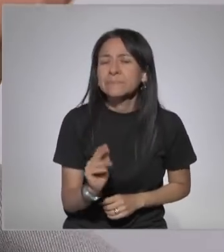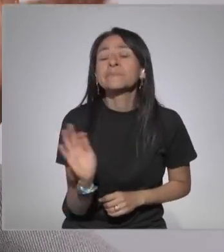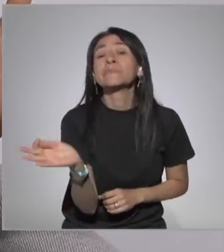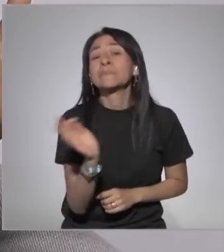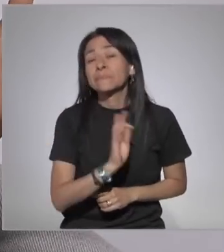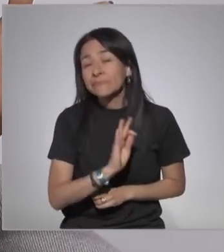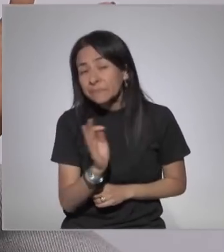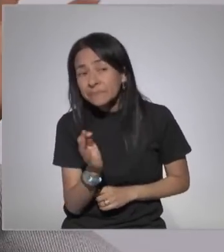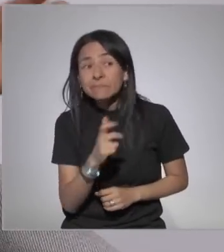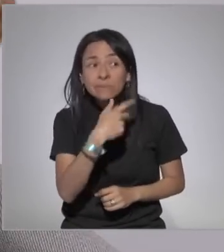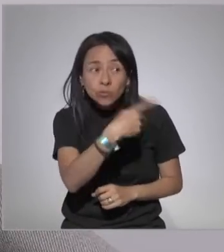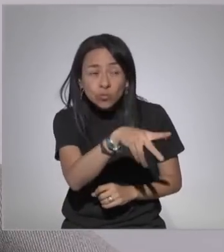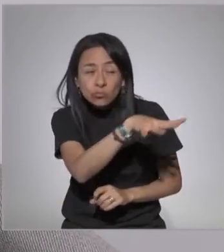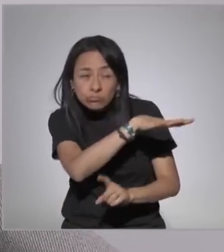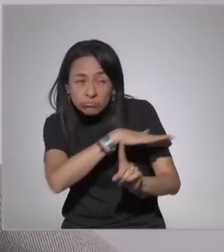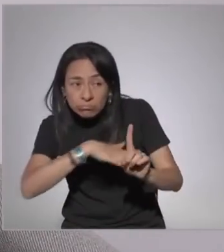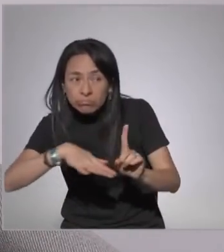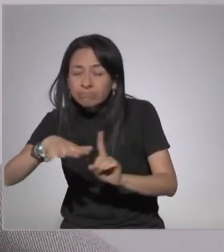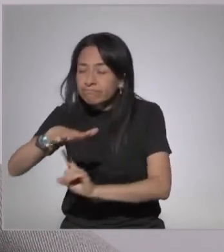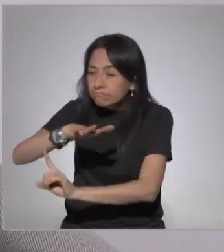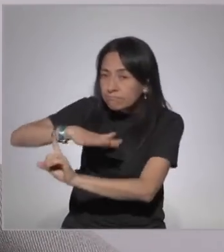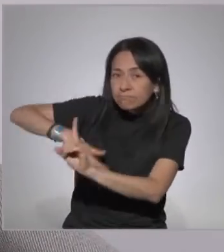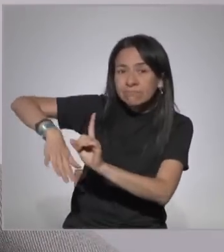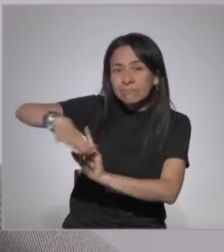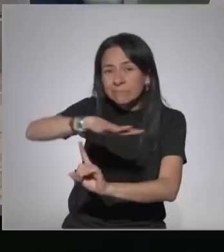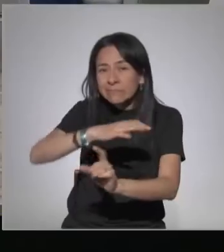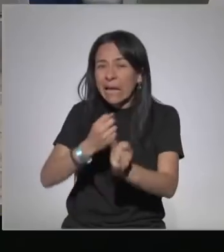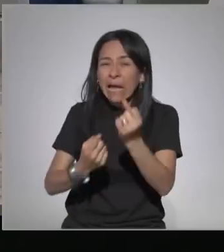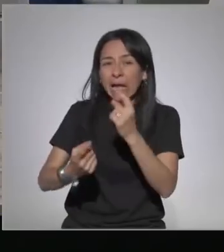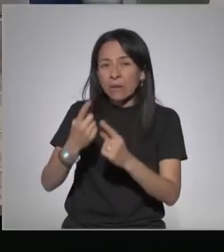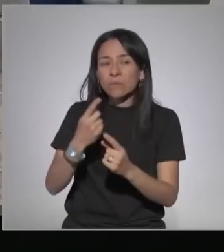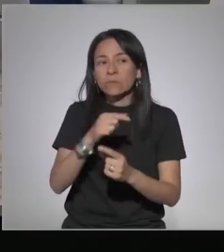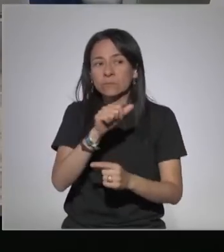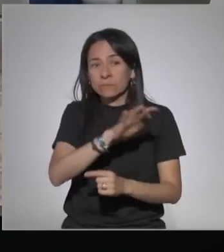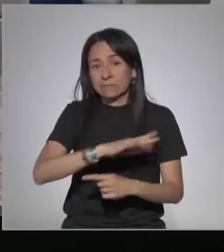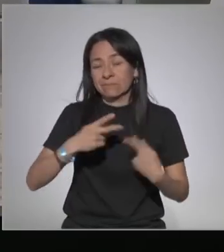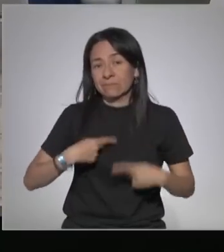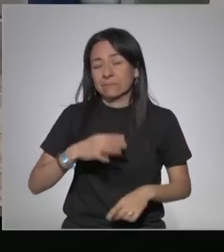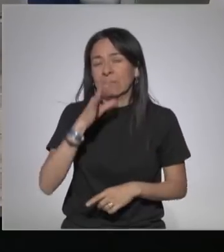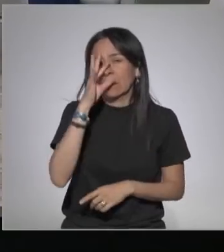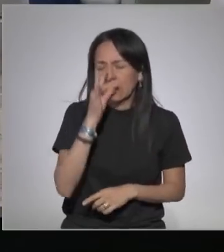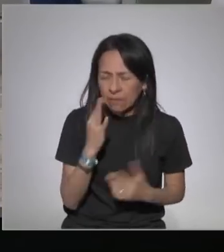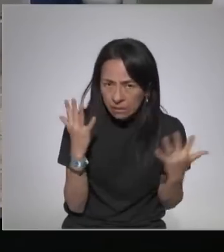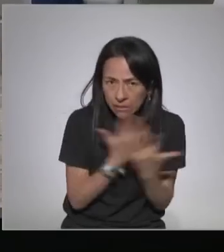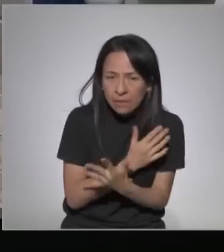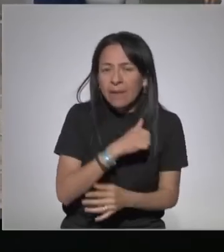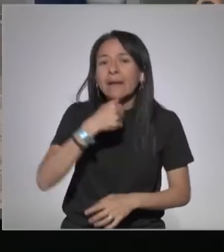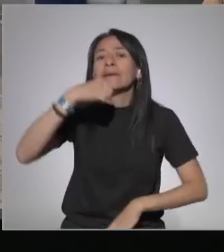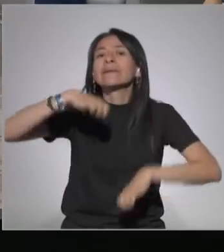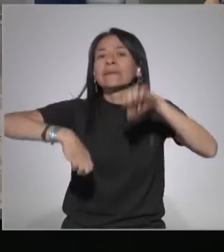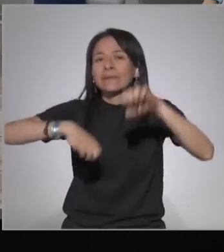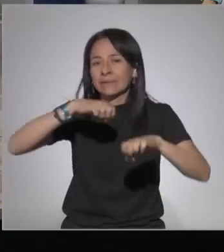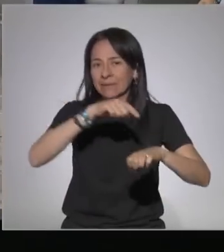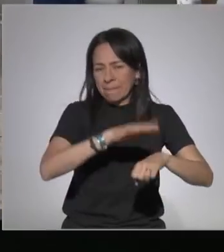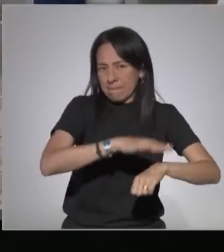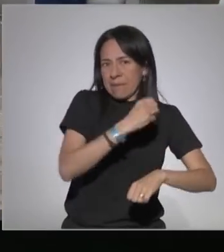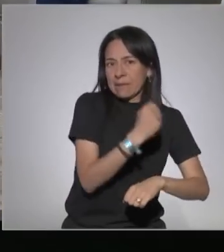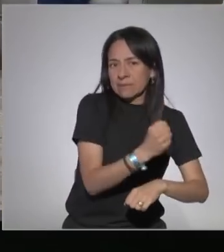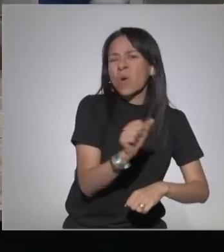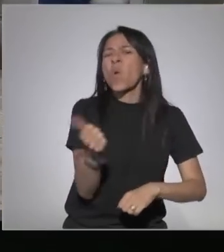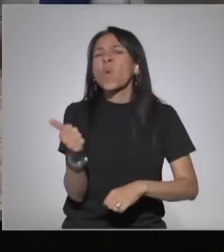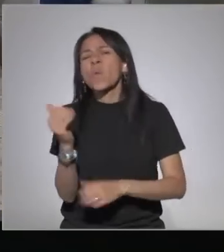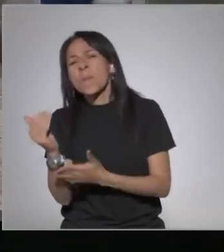de los contextos, van a perjudicar más a poblaciones adultas mayores que a otras. Hay